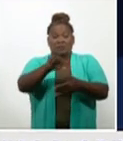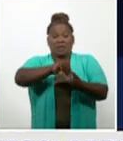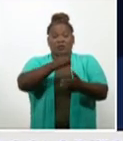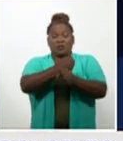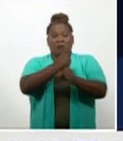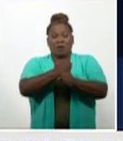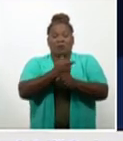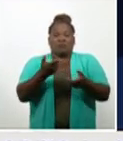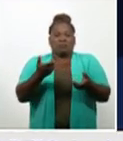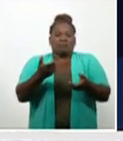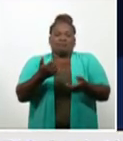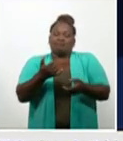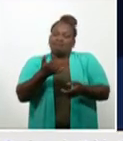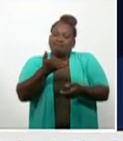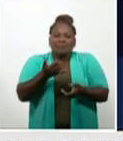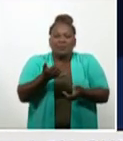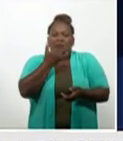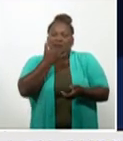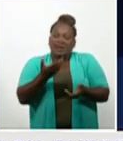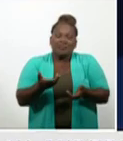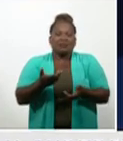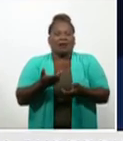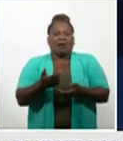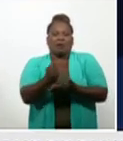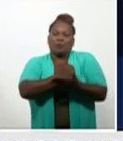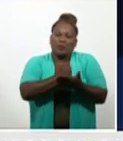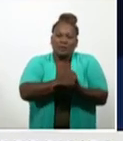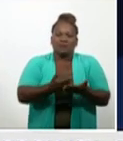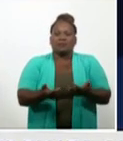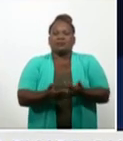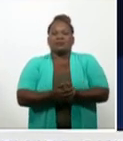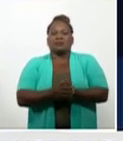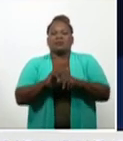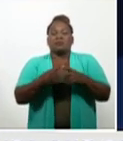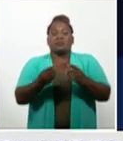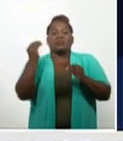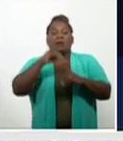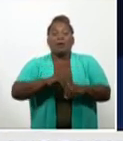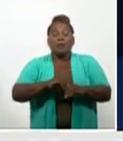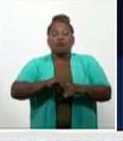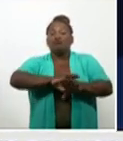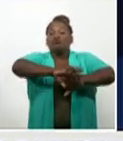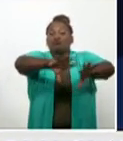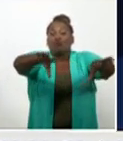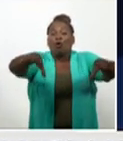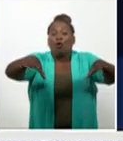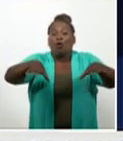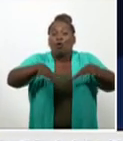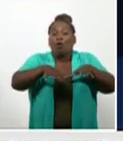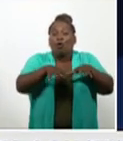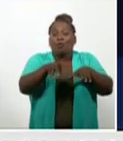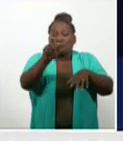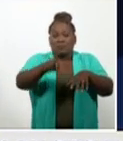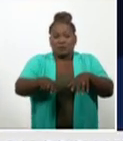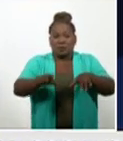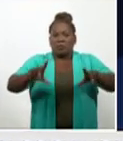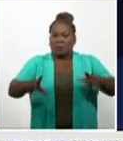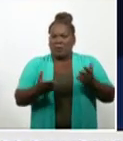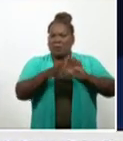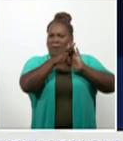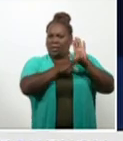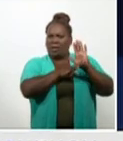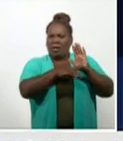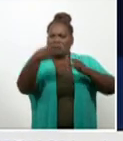¿no? Porque sabemos que si todos cumplimos con las medidas que están